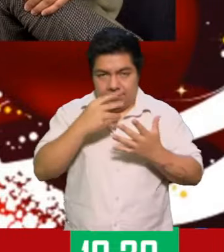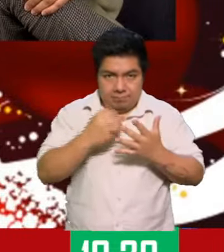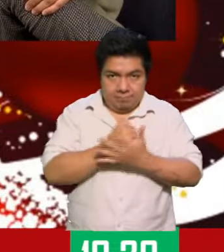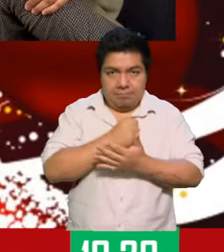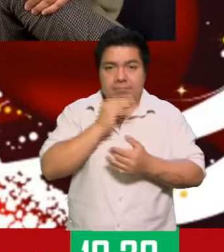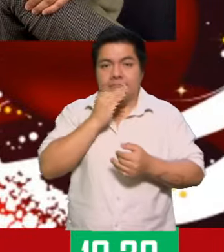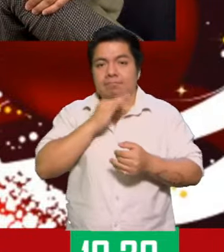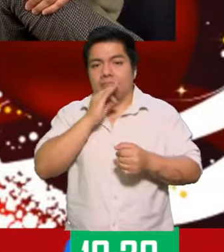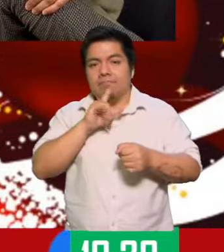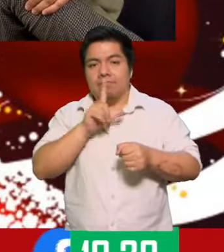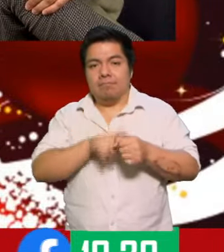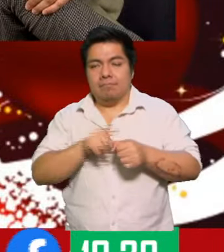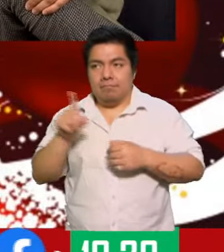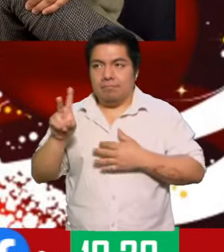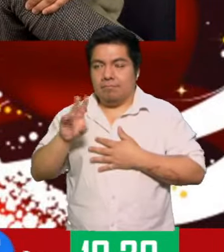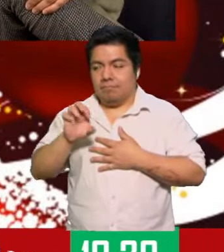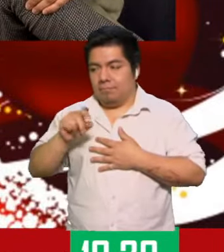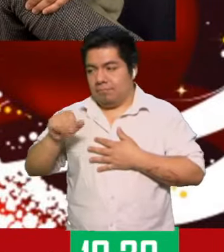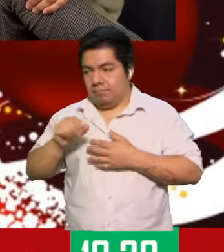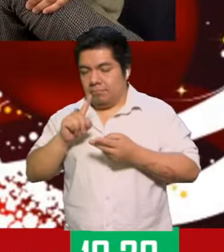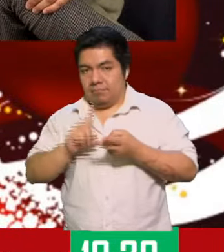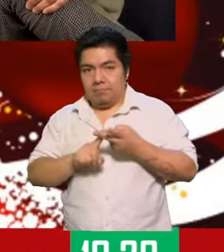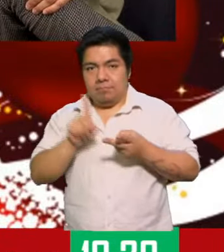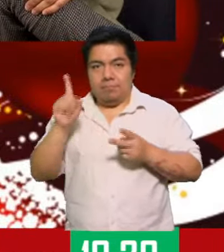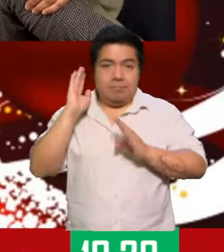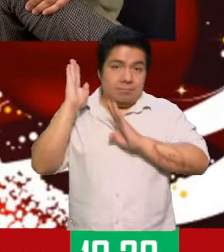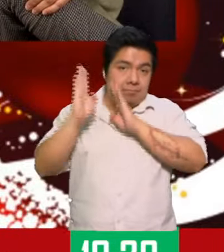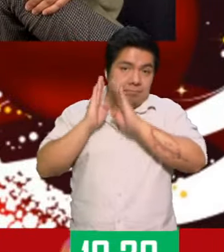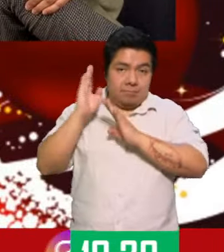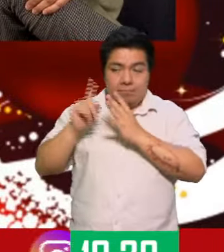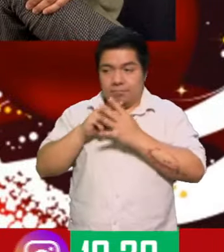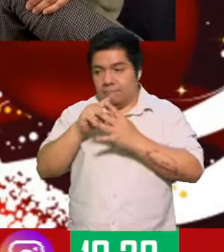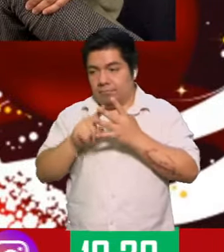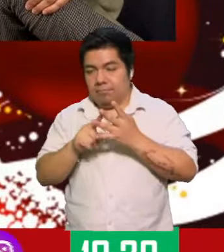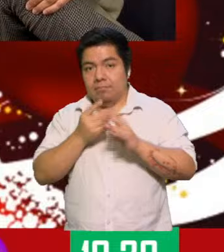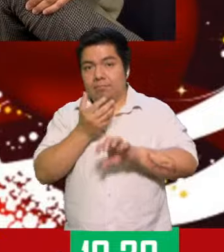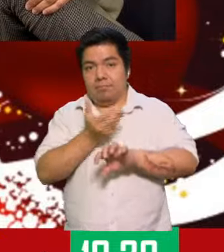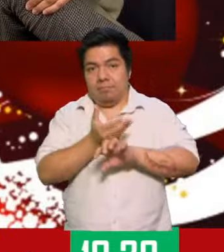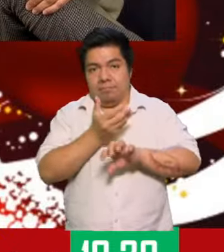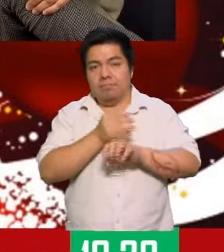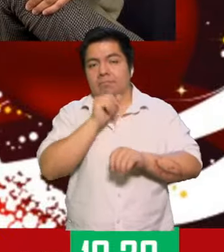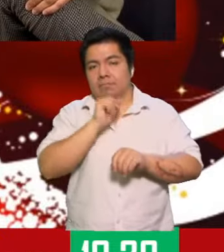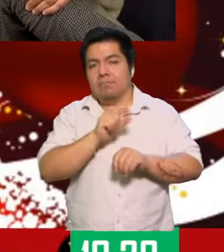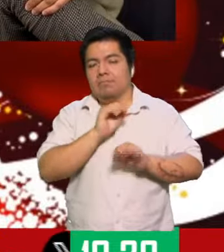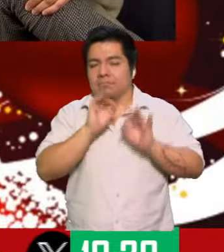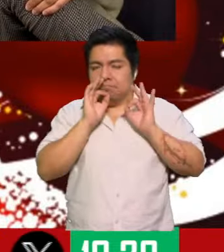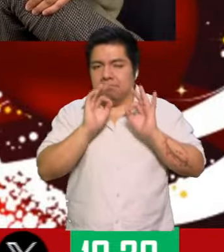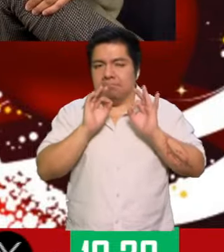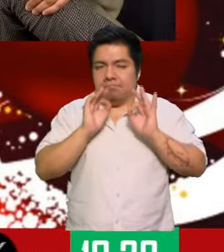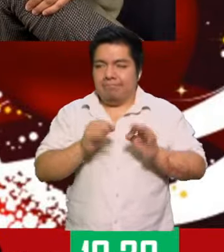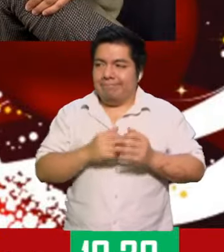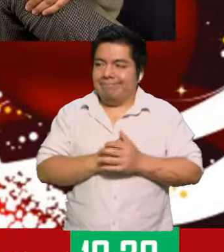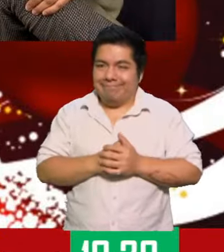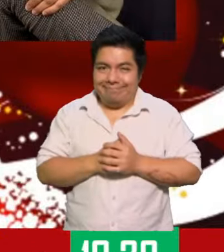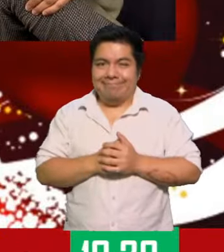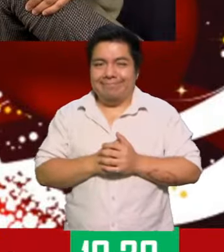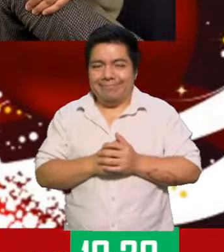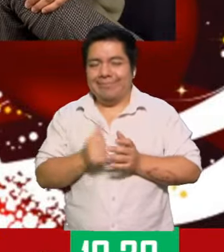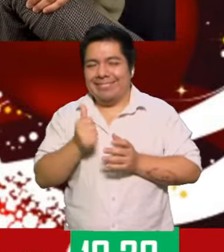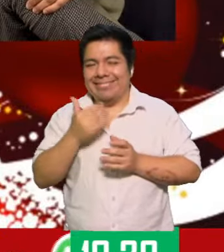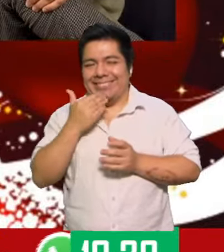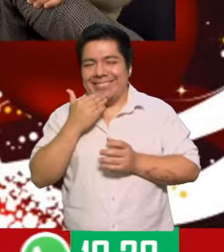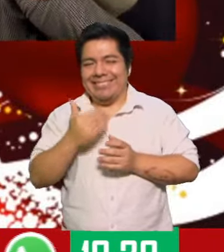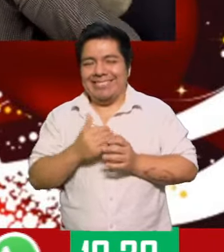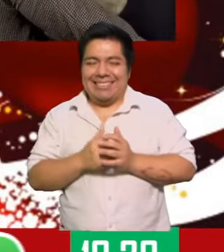un festival en en Verona otro en en brujas en Bélgica en Estados Unidos También dan una paseada no estuvo bueno